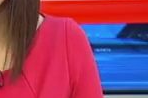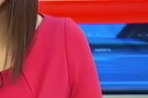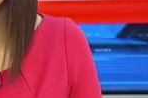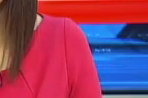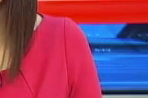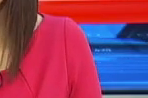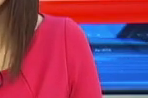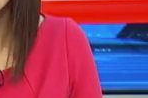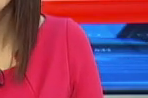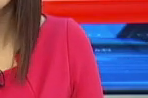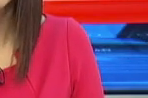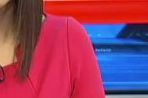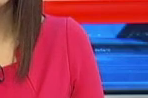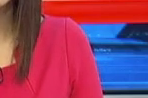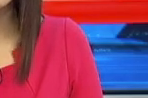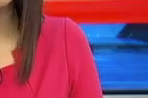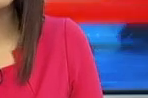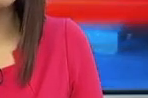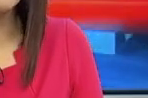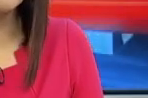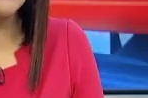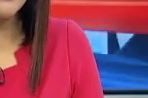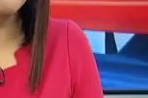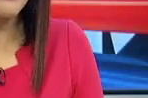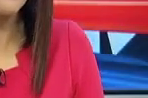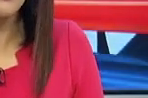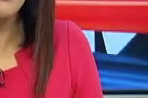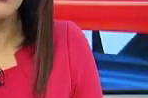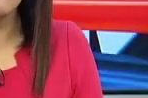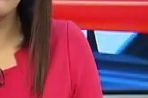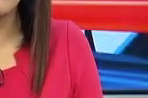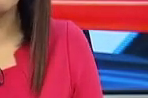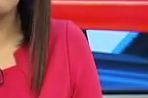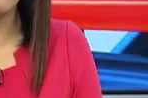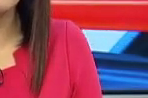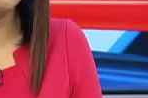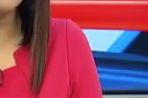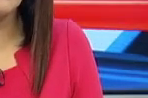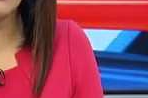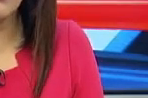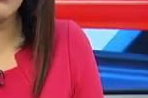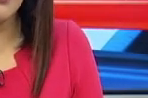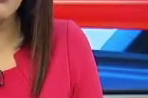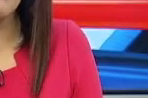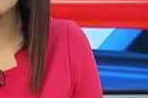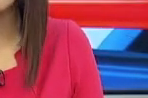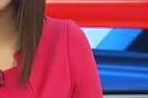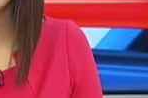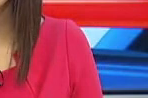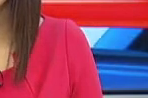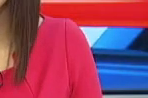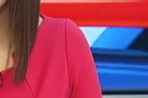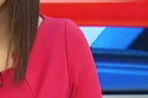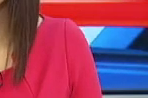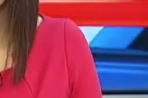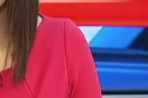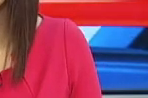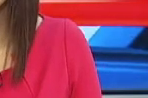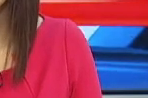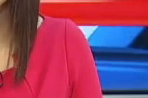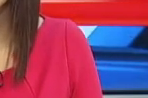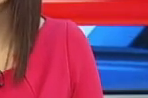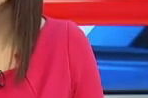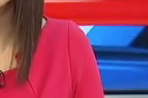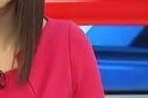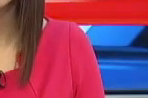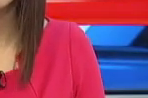de oxígeno y por ende de también la liberación del dióxido de carbono. ¿Esto es cierto? ¿Podría, por ejemplo, perjudicar a la salud al